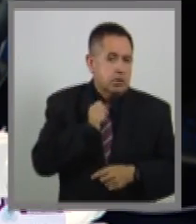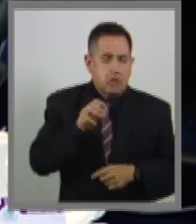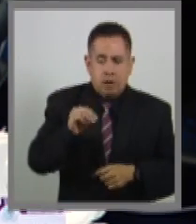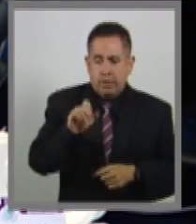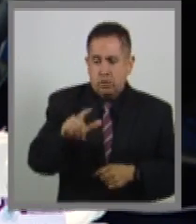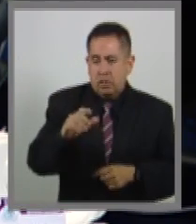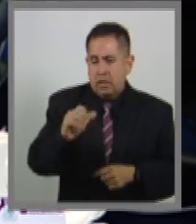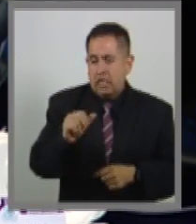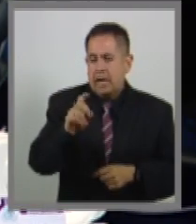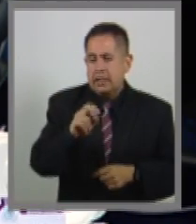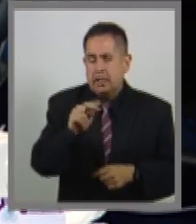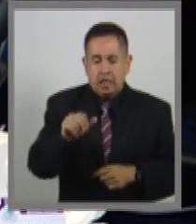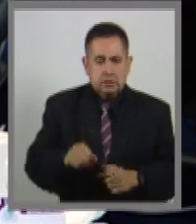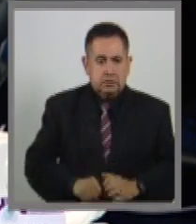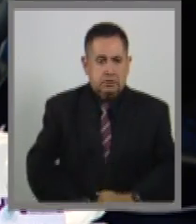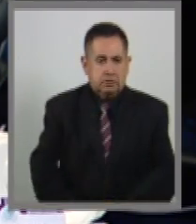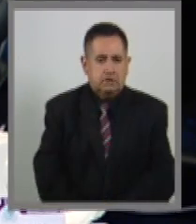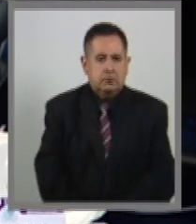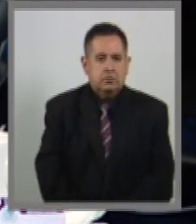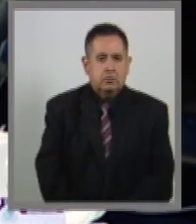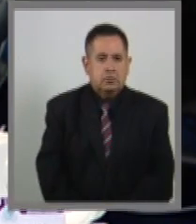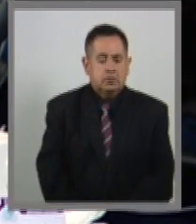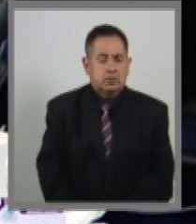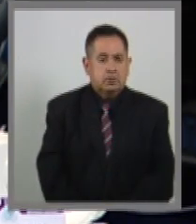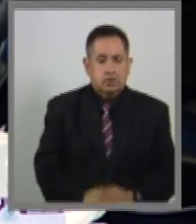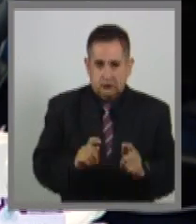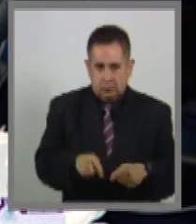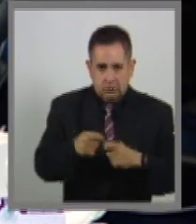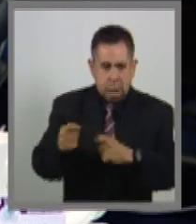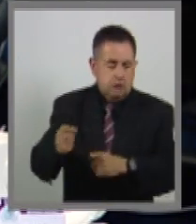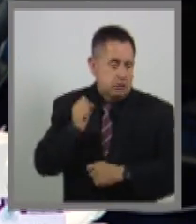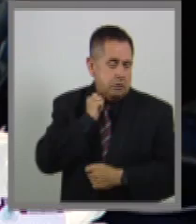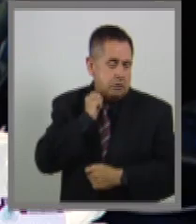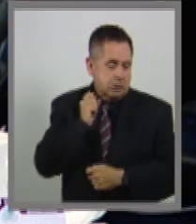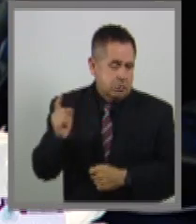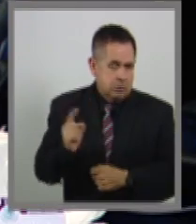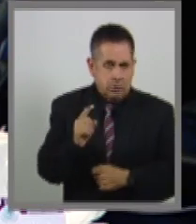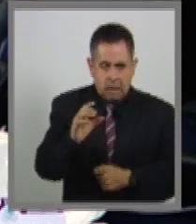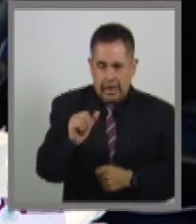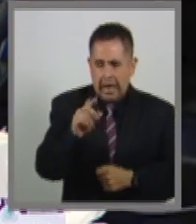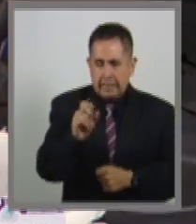Manuel Cárdenas Fonseca. Tiene el uso de la tribuna.